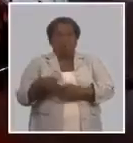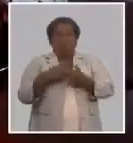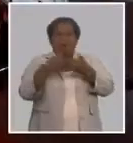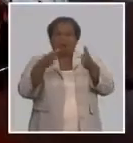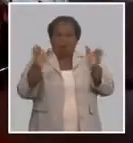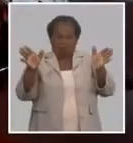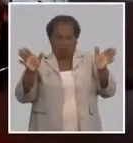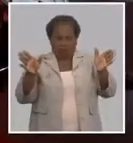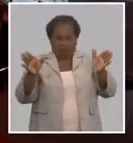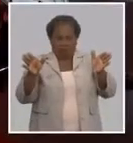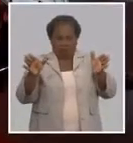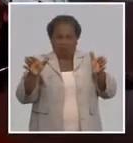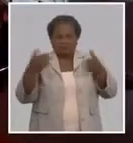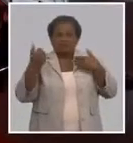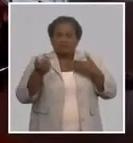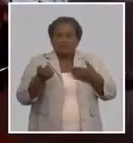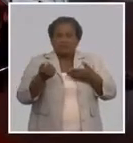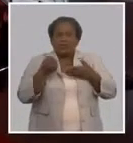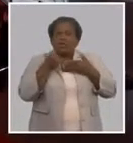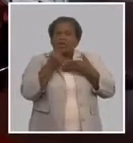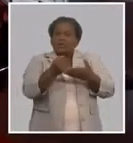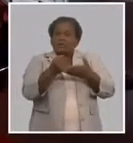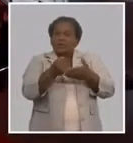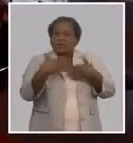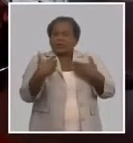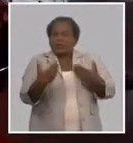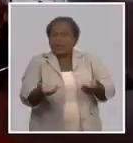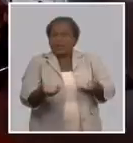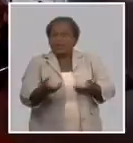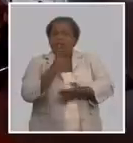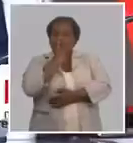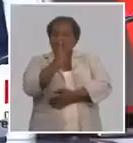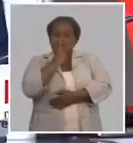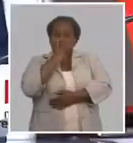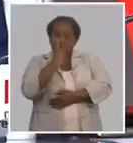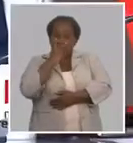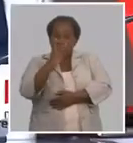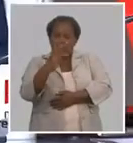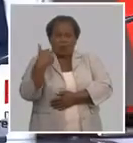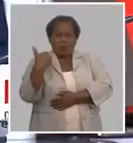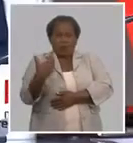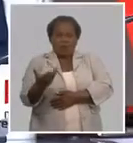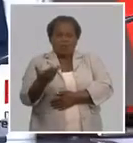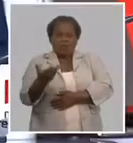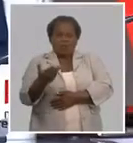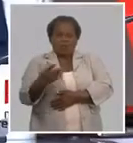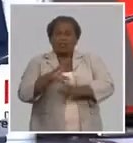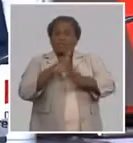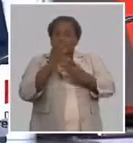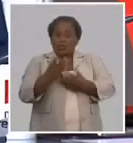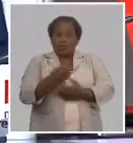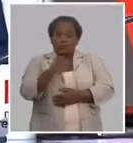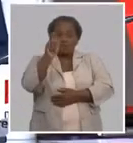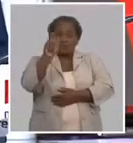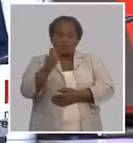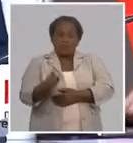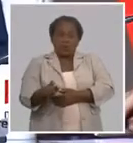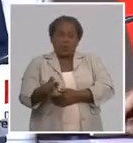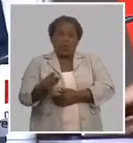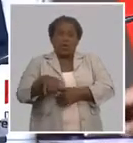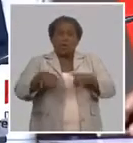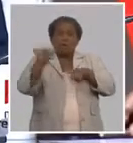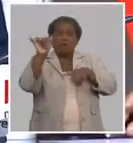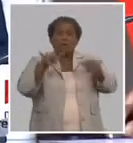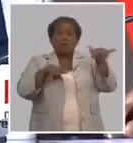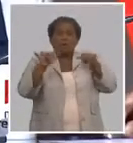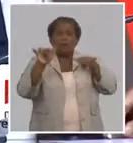prestando fundamentalmente atención a todos aquellos vuelos que se generarán